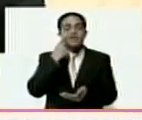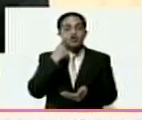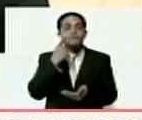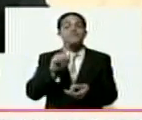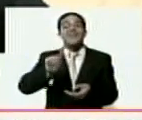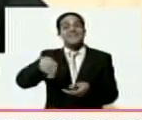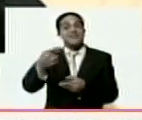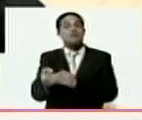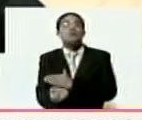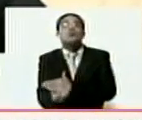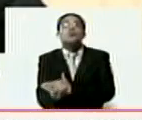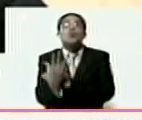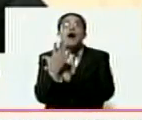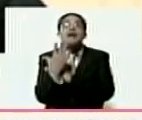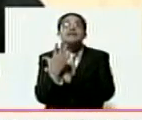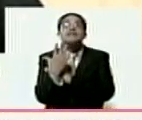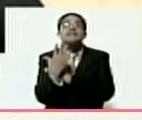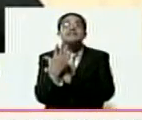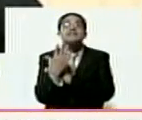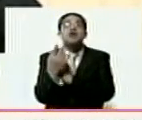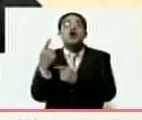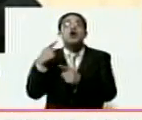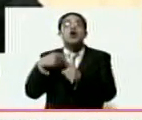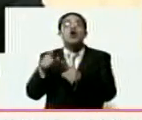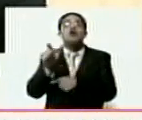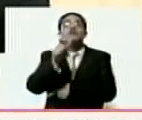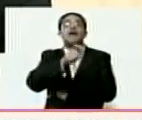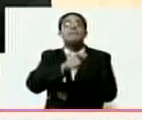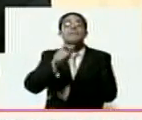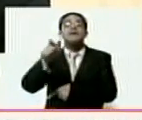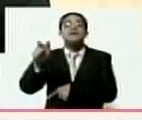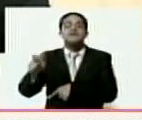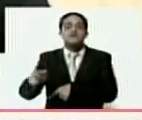surgen estos voceros del Departamento de Estado